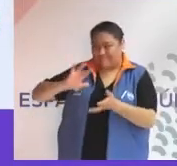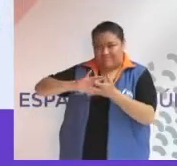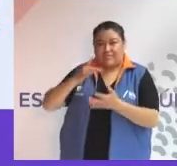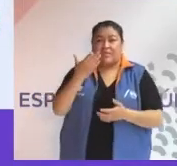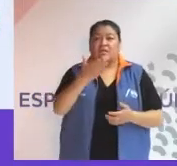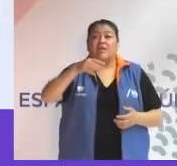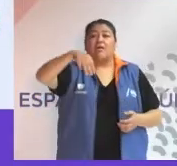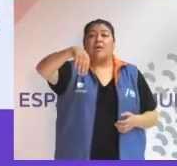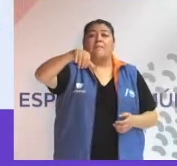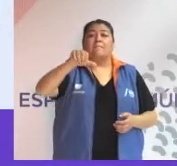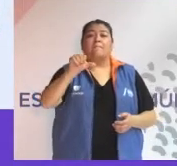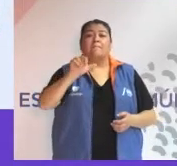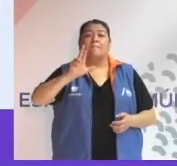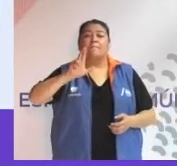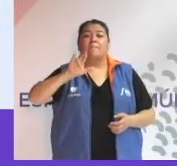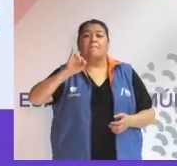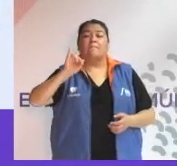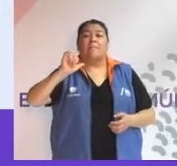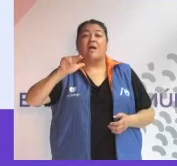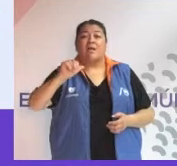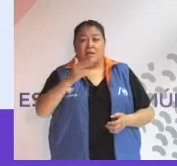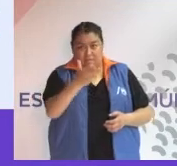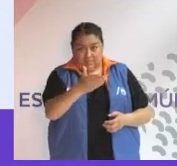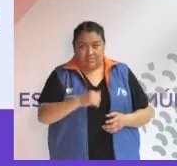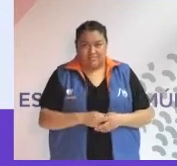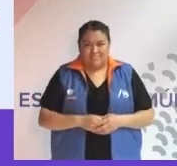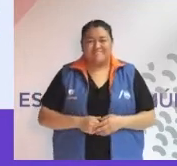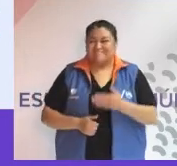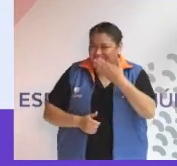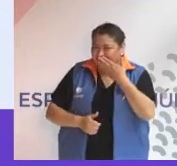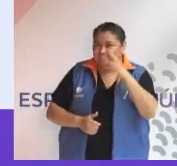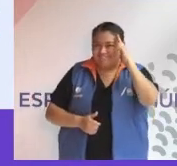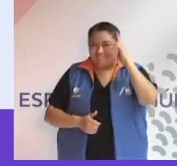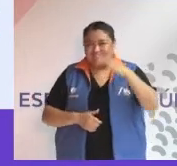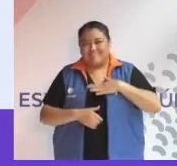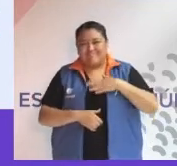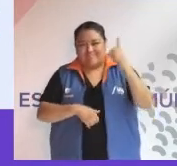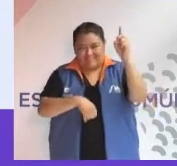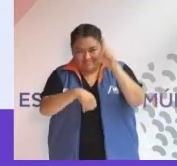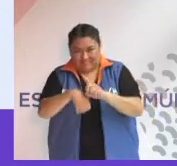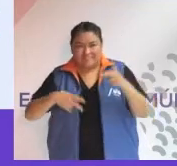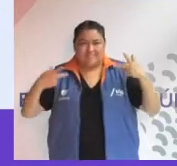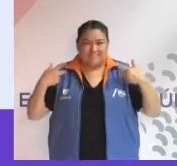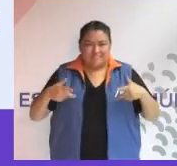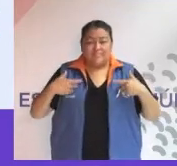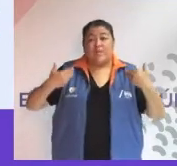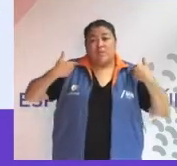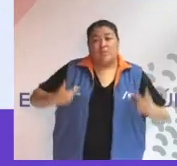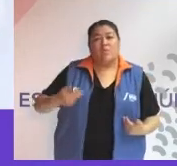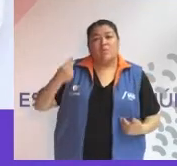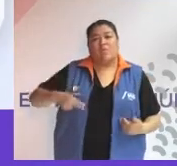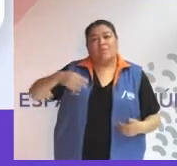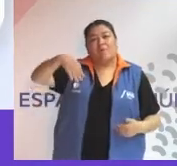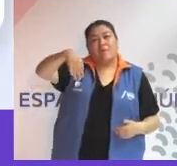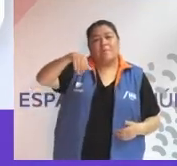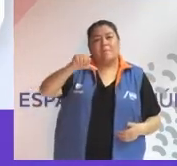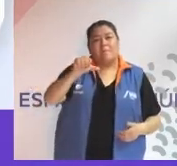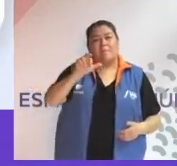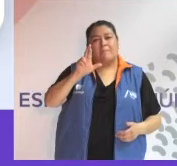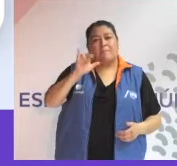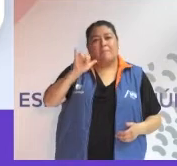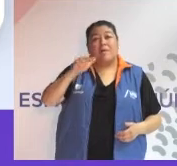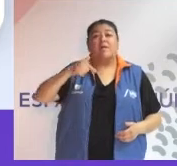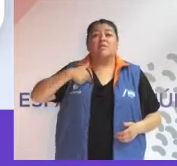Mariana, si te quieres presentar, por favor. Claro que sí, muy buenos días a todos y todas. Yo soy Mariana Perales, soy la directora